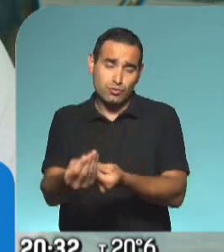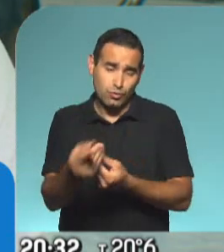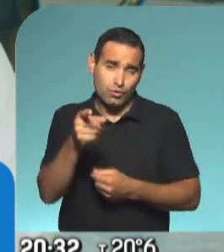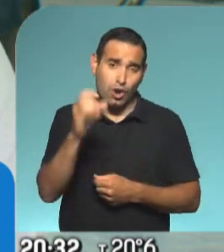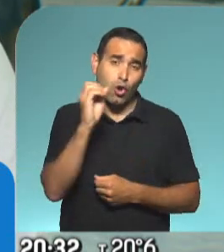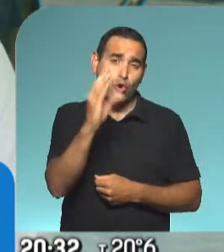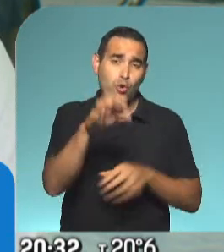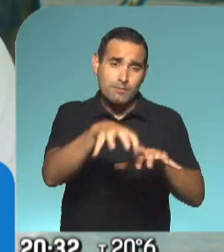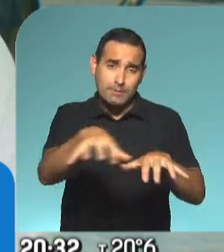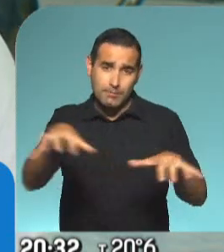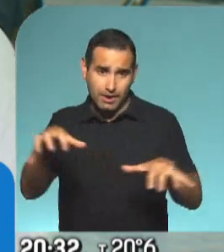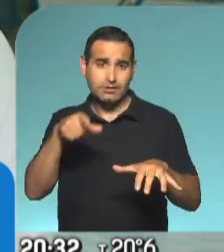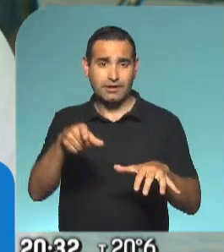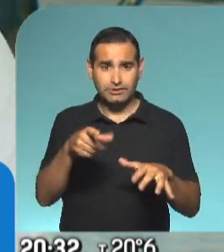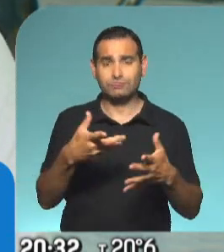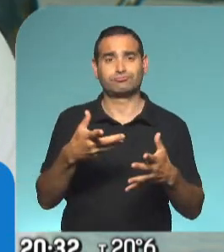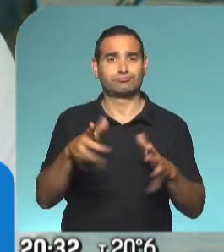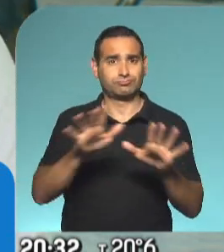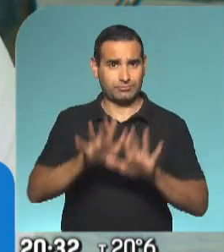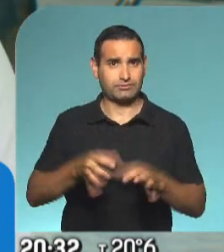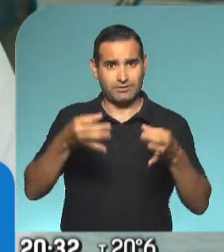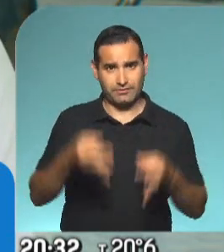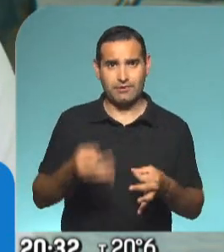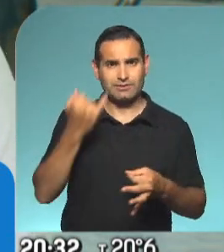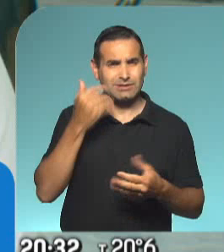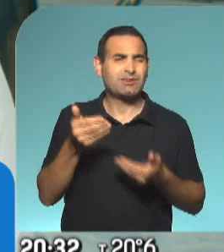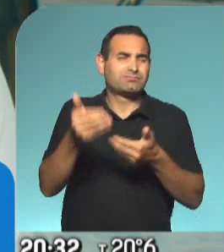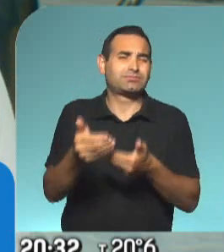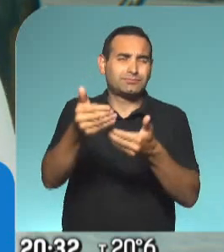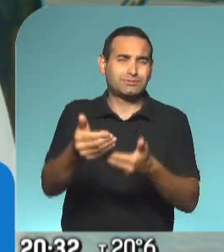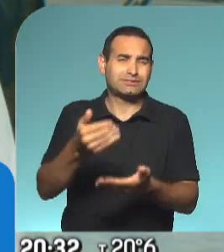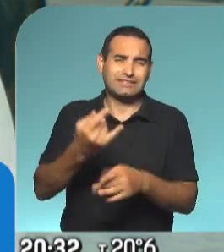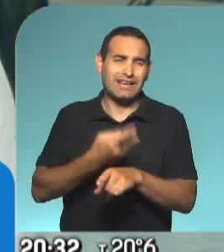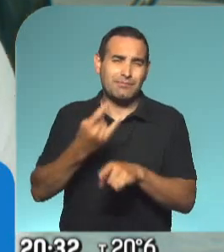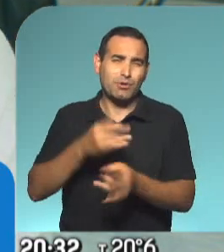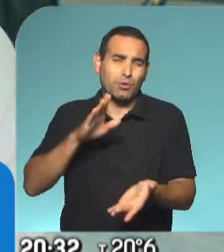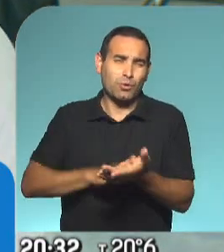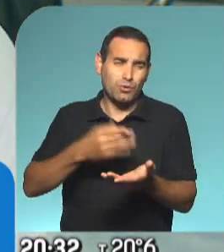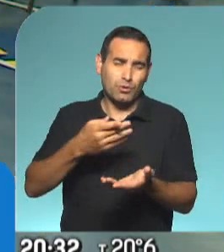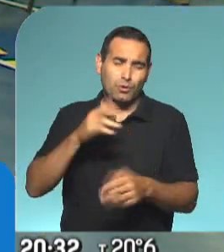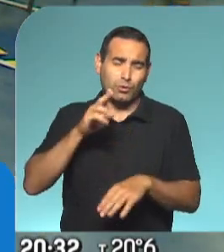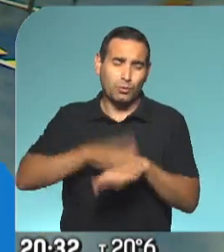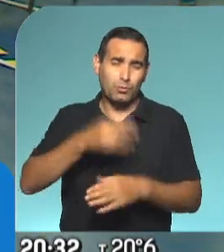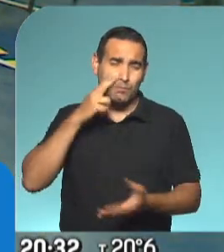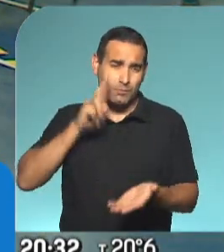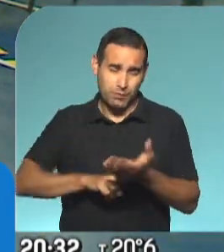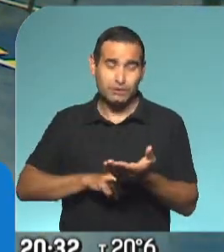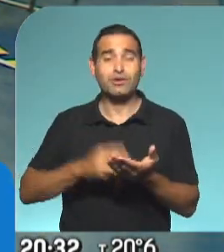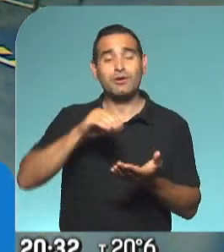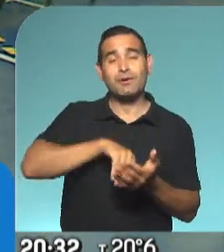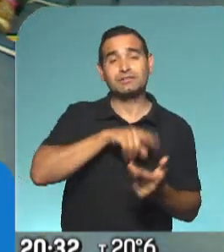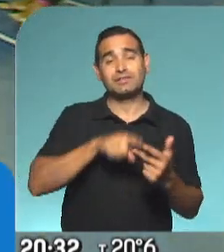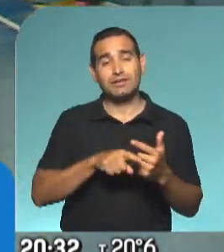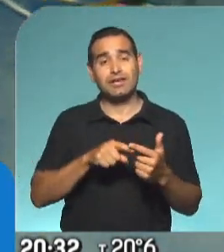a fortalecer su infraestructura deportiva, cosa que venía muy postergada, sobre todo por los tarifazos y las demás medidas de los últimos 4 años. Y por el otro, se ha